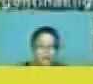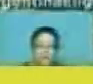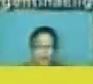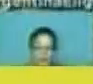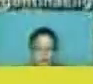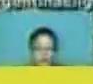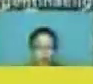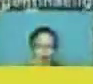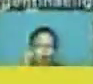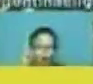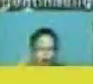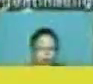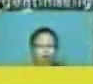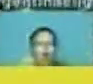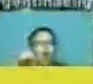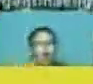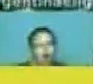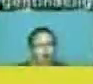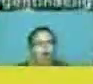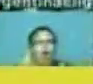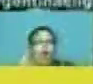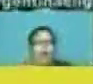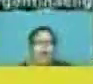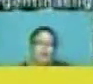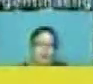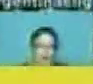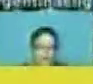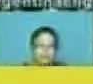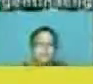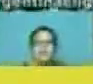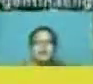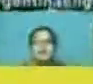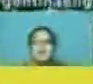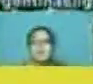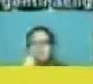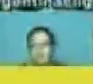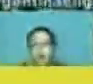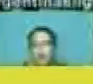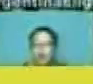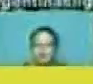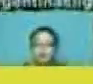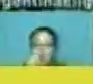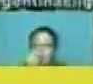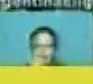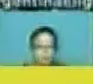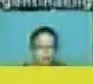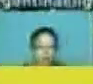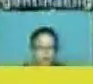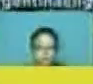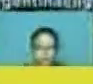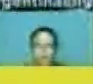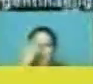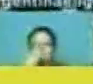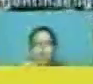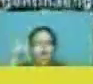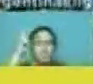hijos y amigos que vienen. Lilita también viene a comer. Y después venimos para acá a las 8 de la noche. ¡Ay,